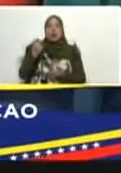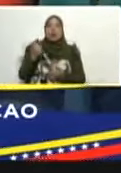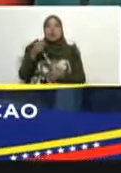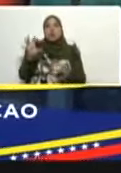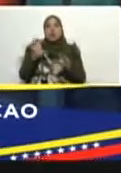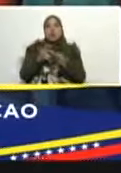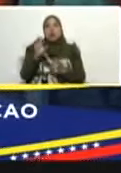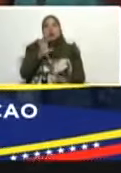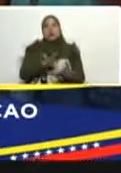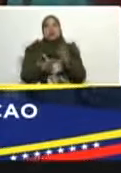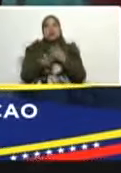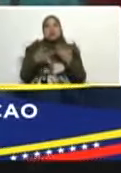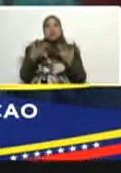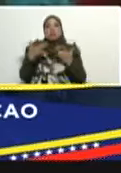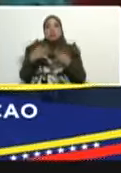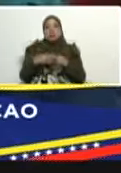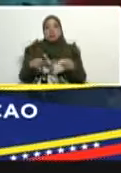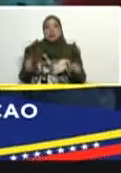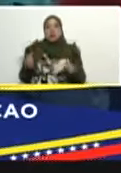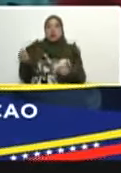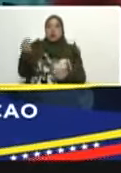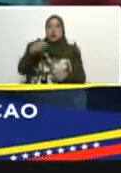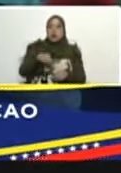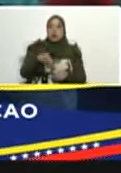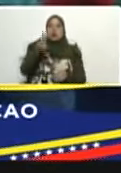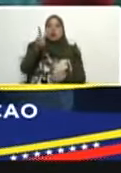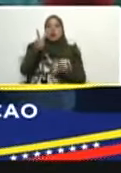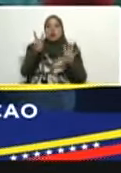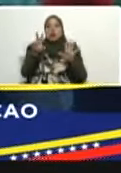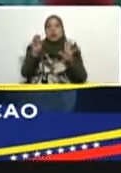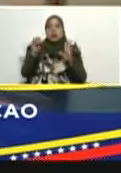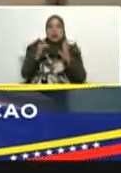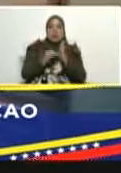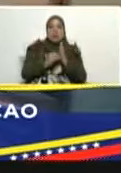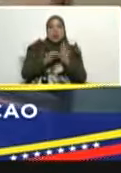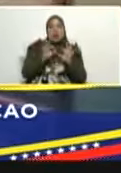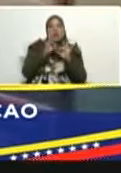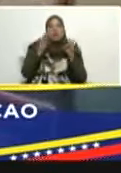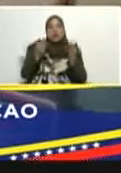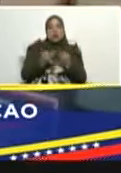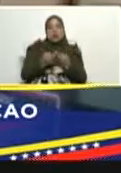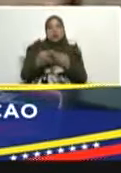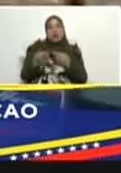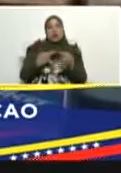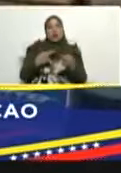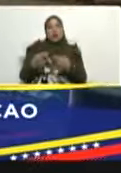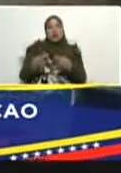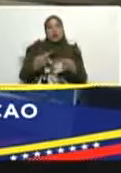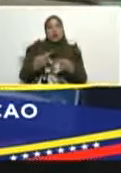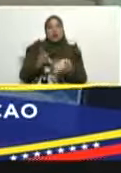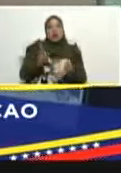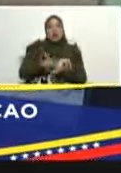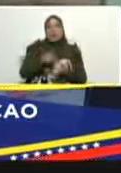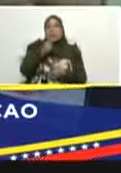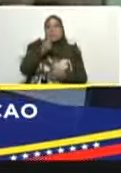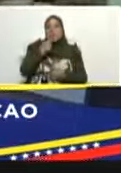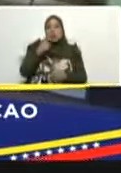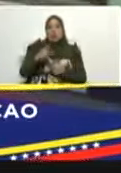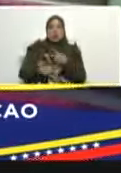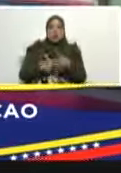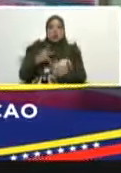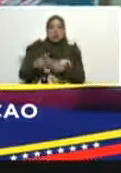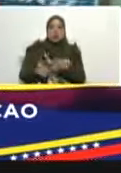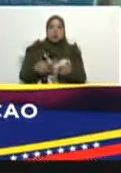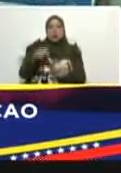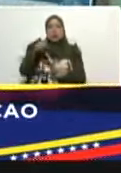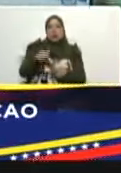alianza científico-campesina, más de 70.000 familias que se vinculan con este hermoso proceso de